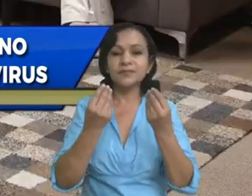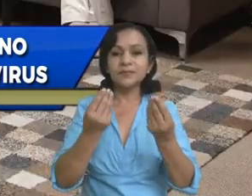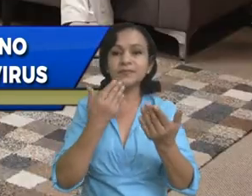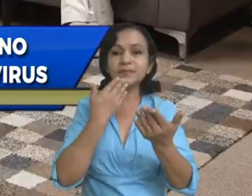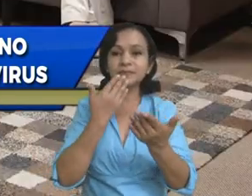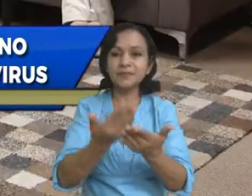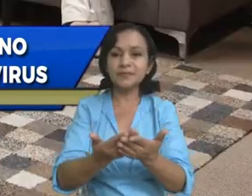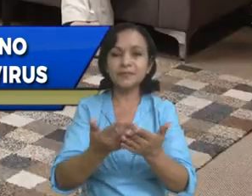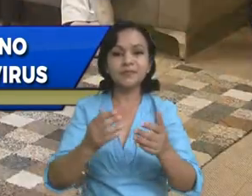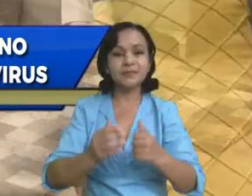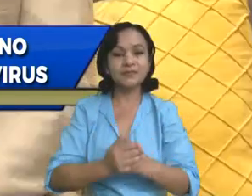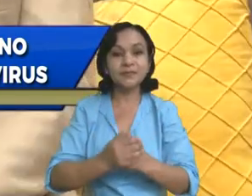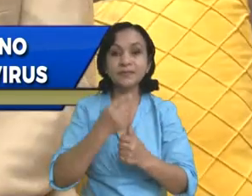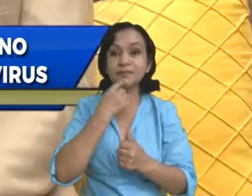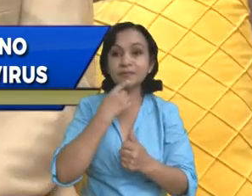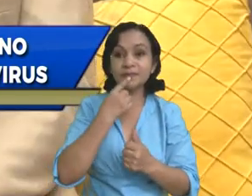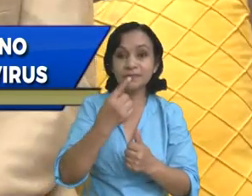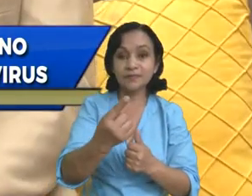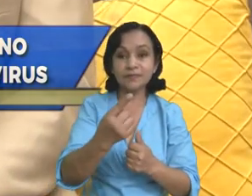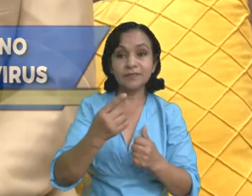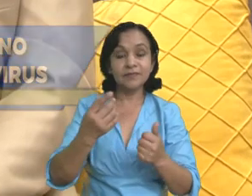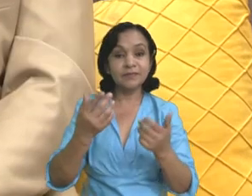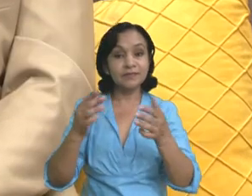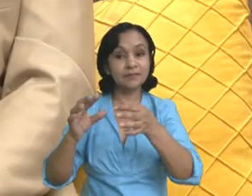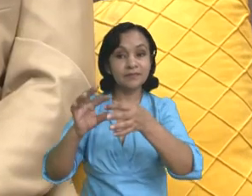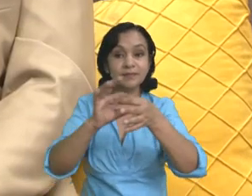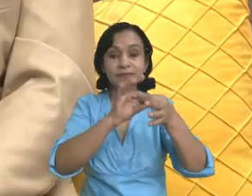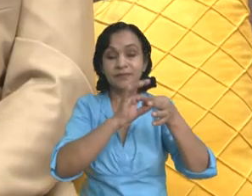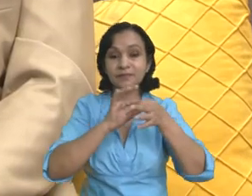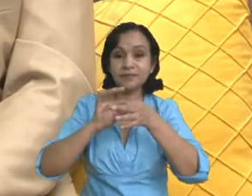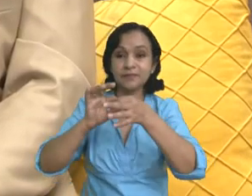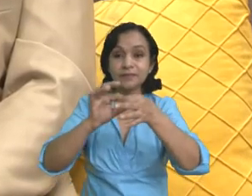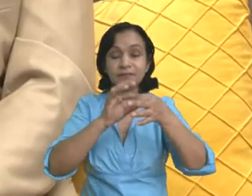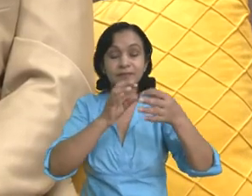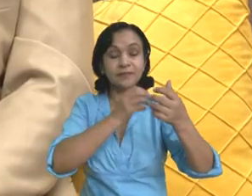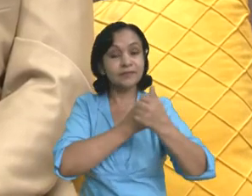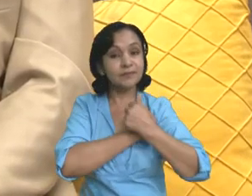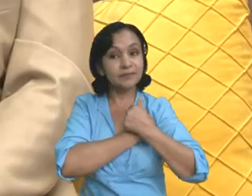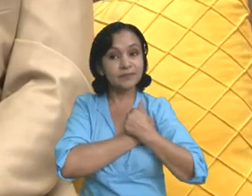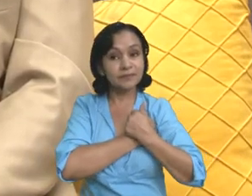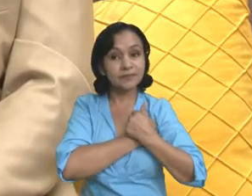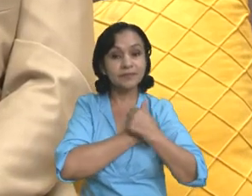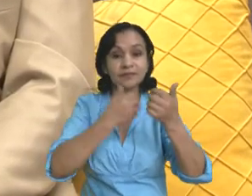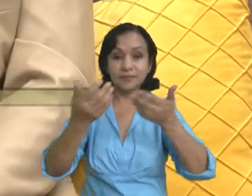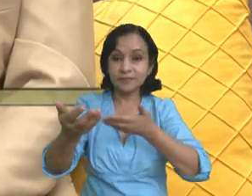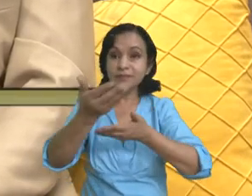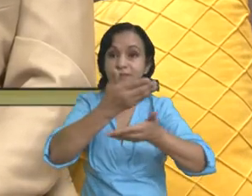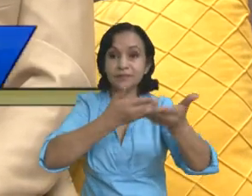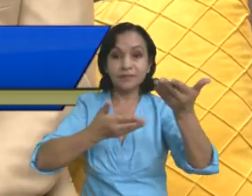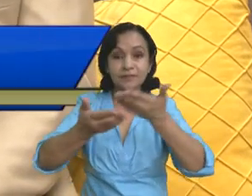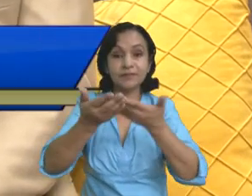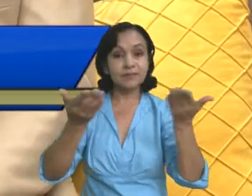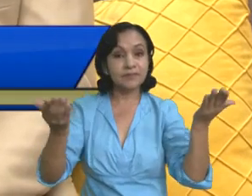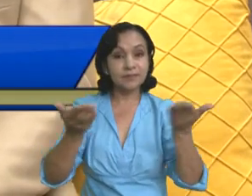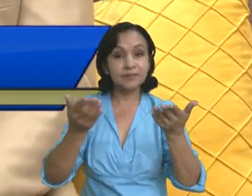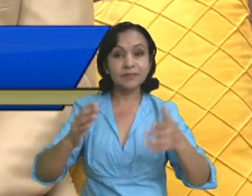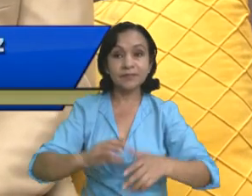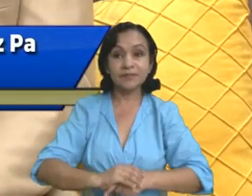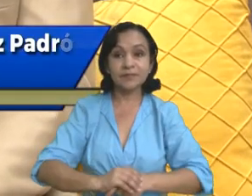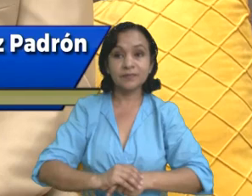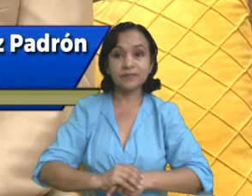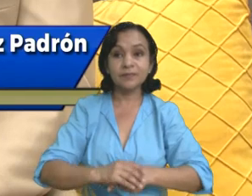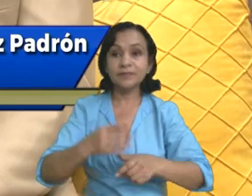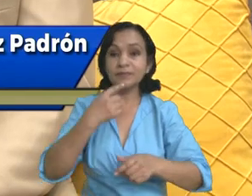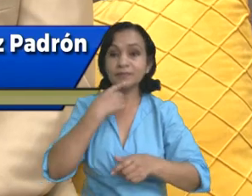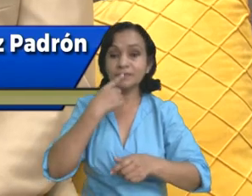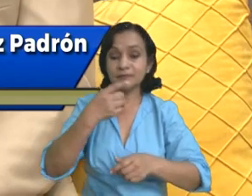amigo. Bueno, decirle que estos son tiempos de unidad, de amor y de compartir, sobre todo, y de expresar